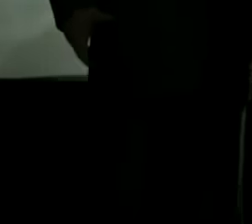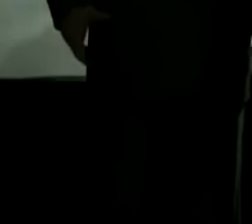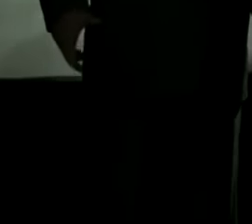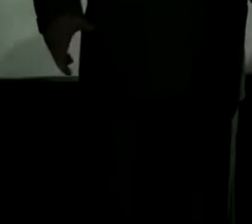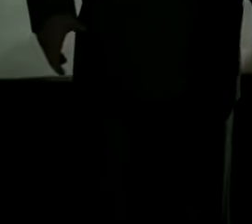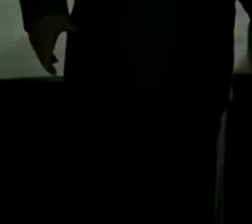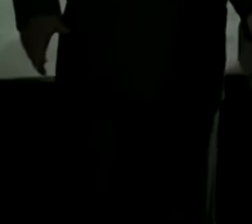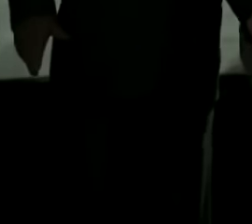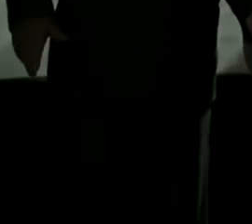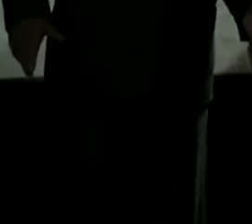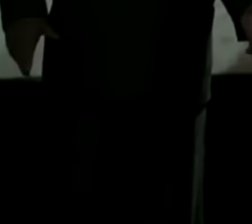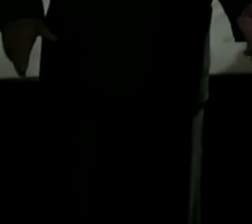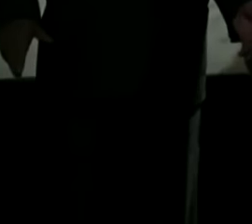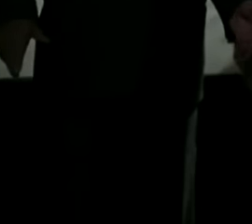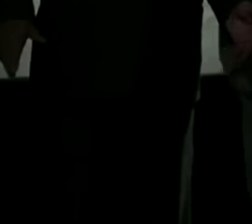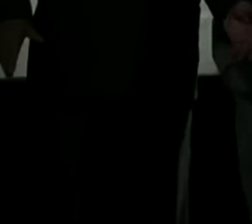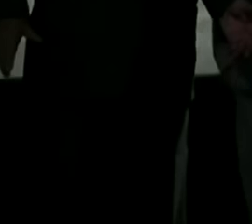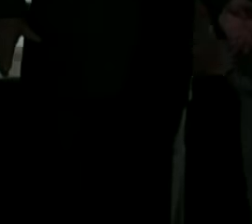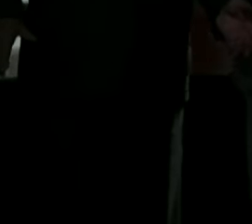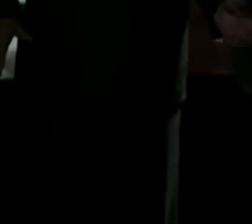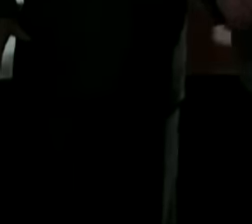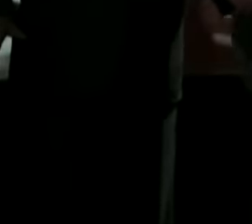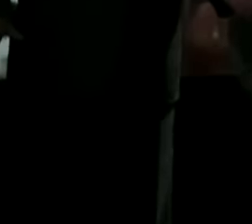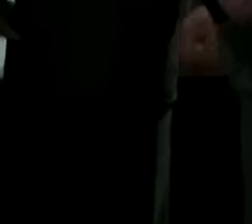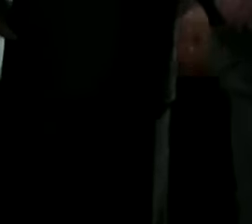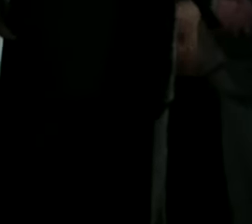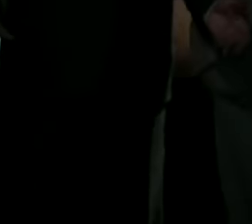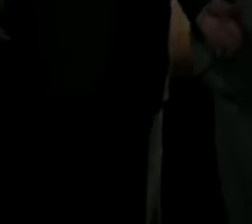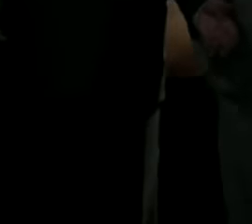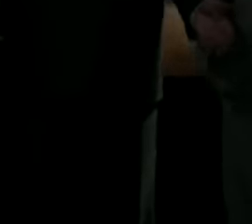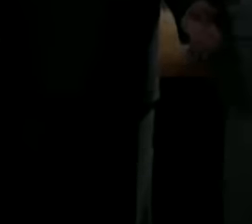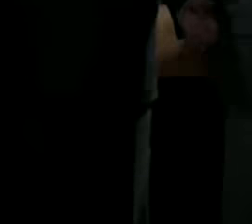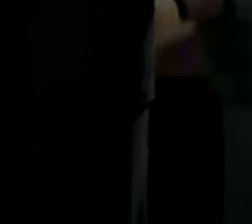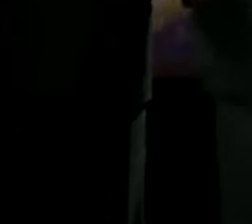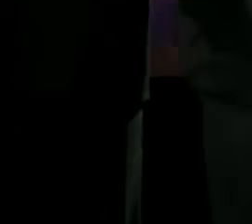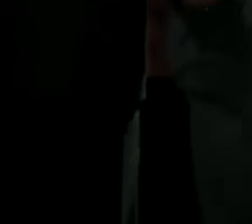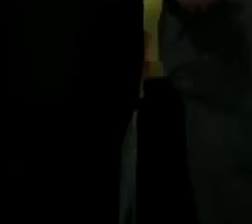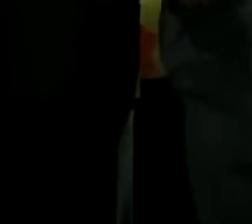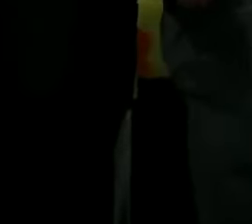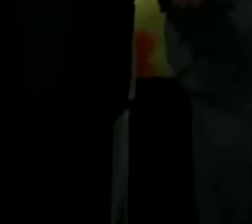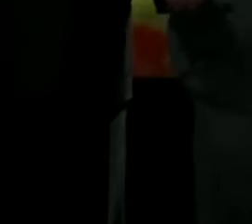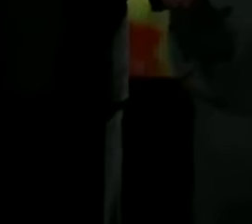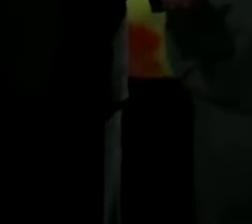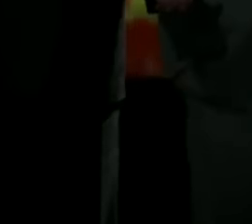lleno de historias, de hombres y mujeres, de honrido, lleno